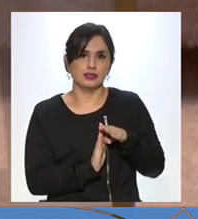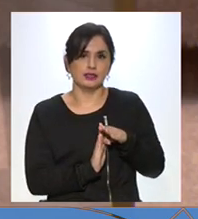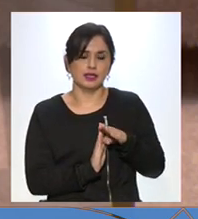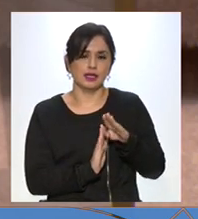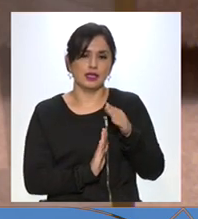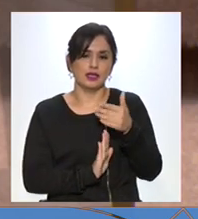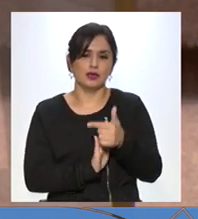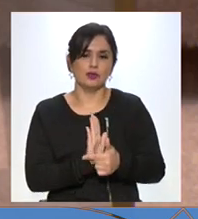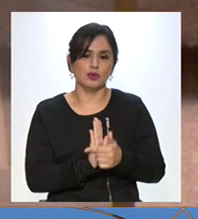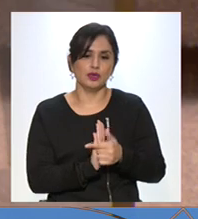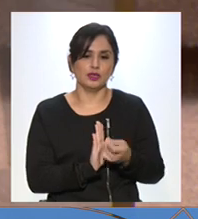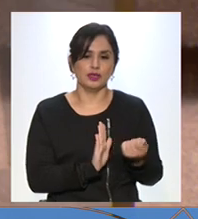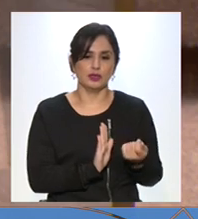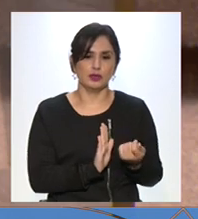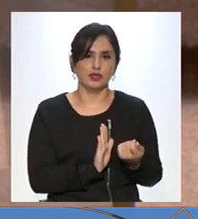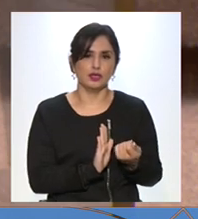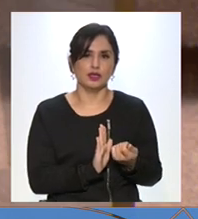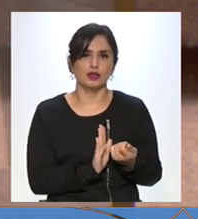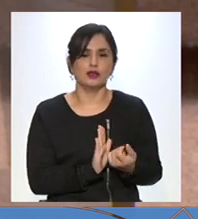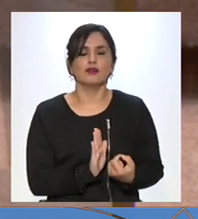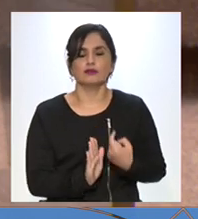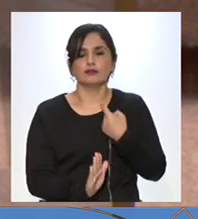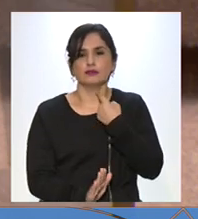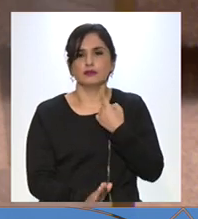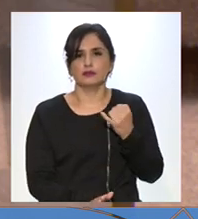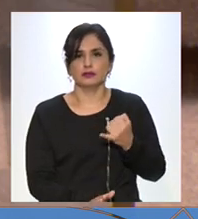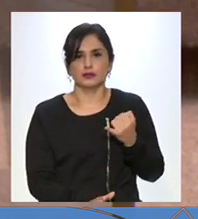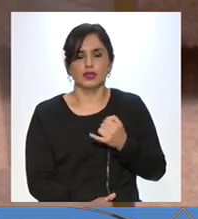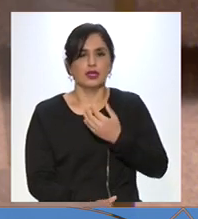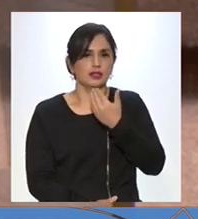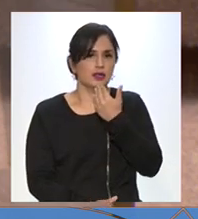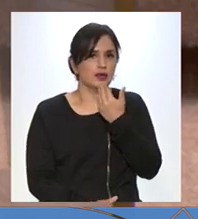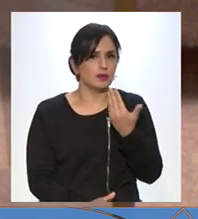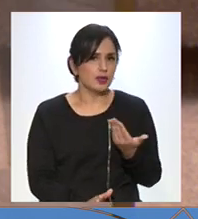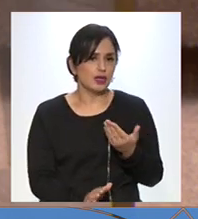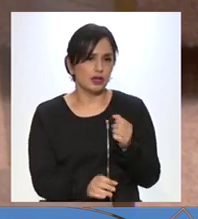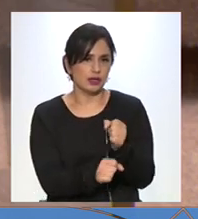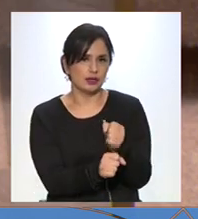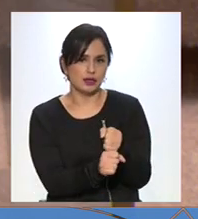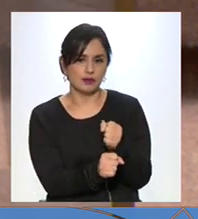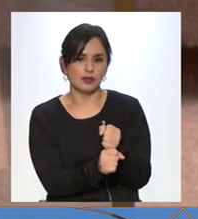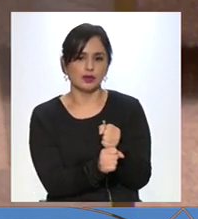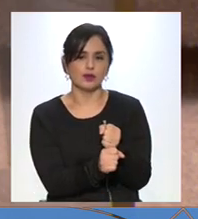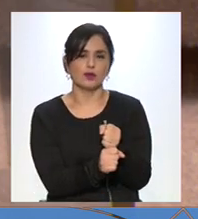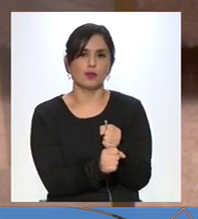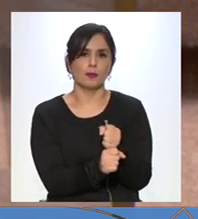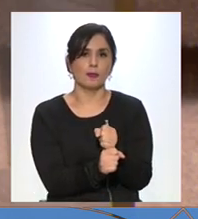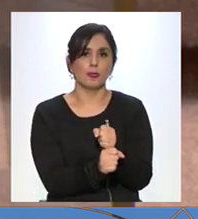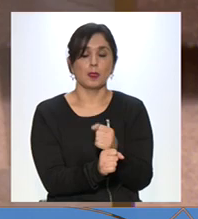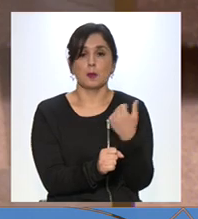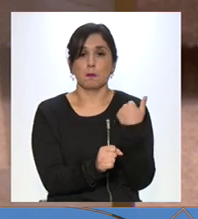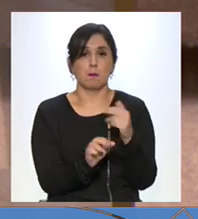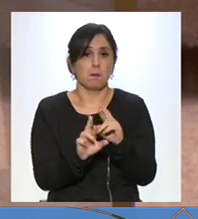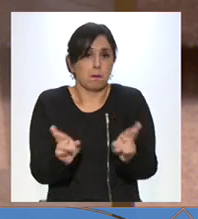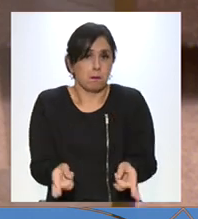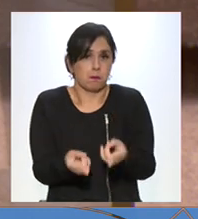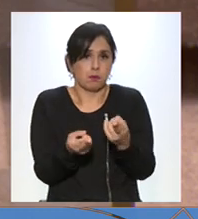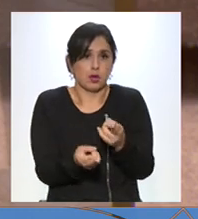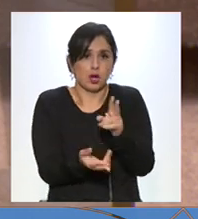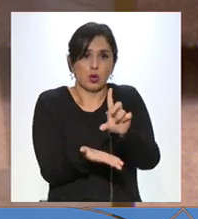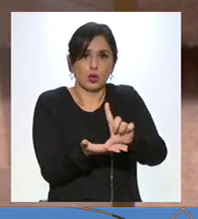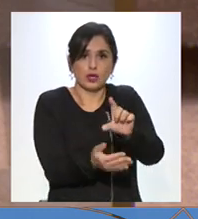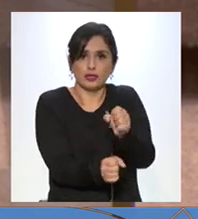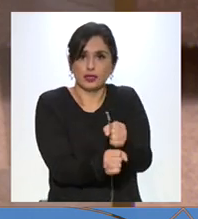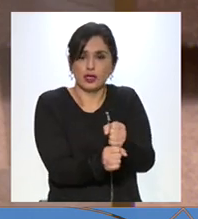política monetaria. Va a tener efectos. También habrá efectos en el empleo. Aunque haya recuperación en los puestos de trabajo,